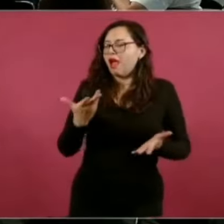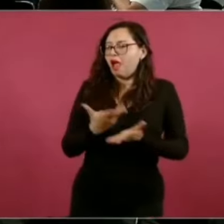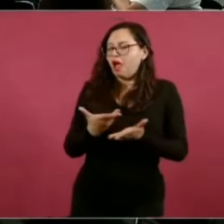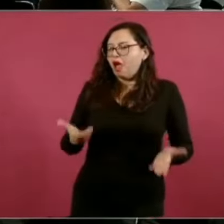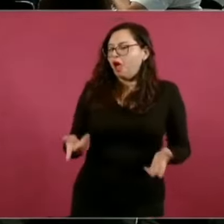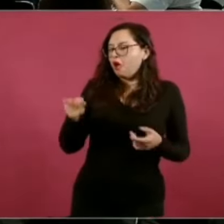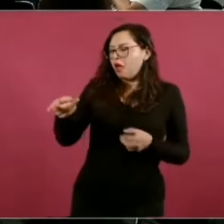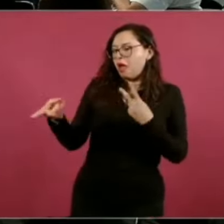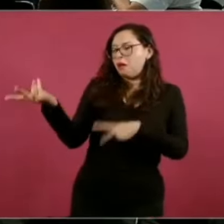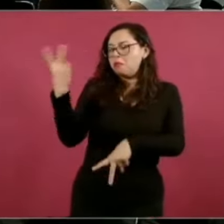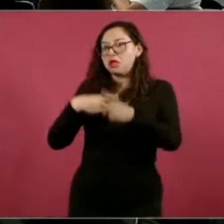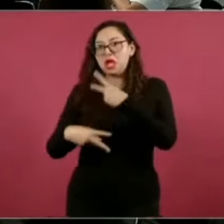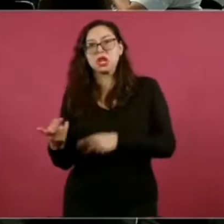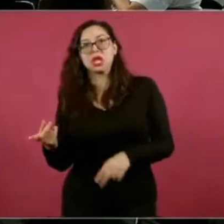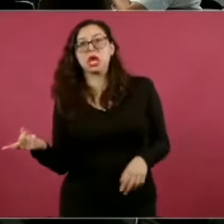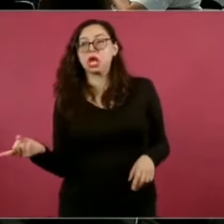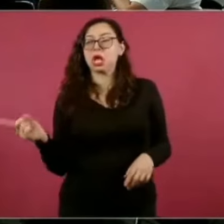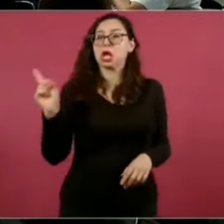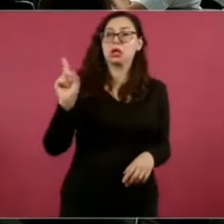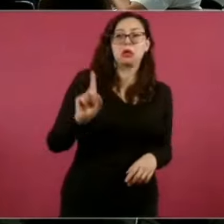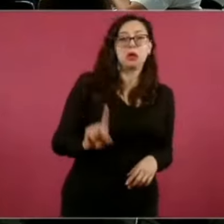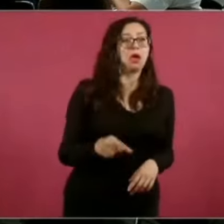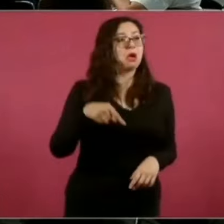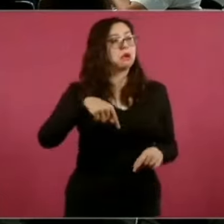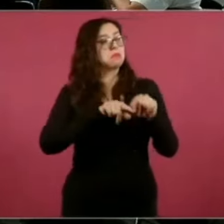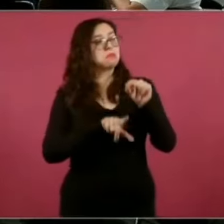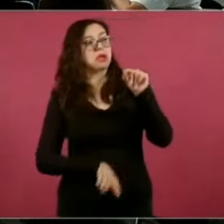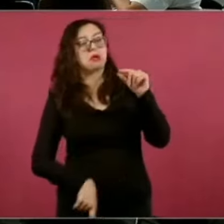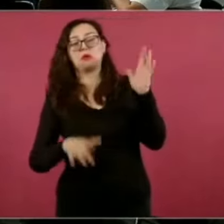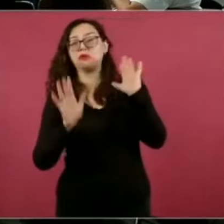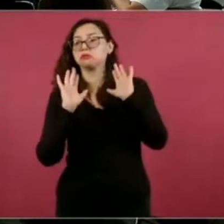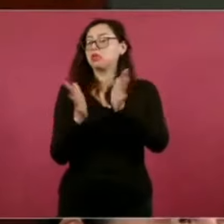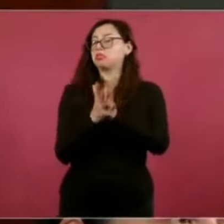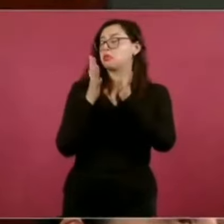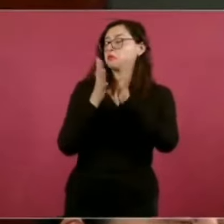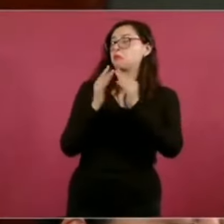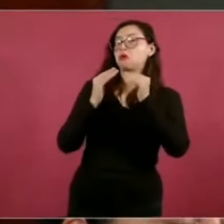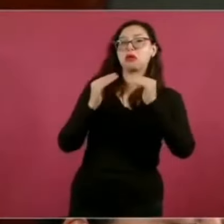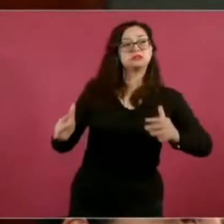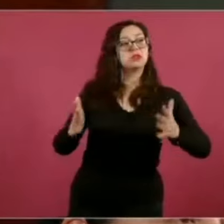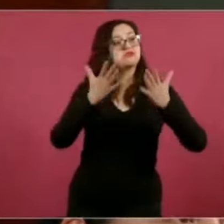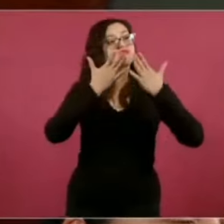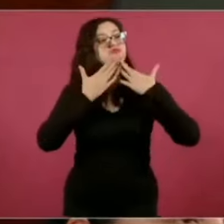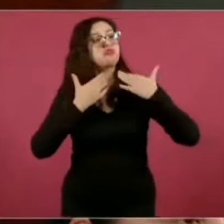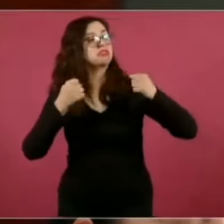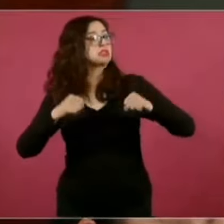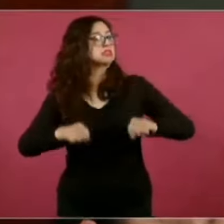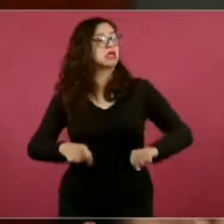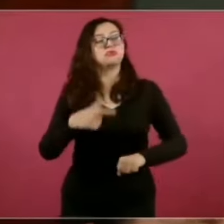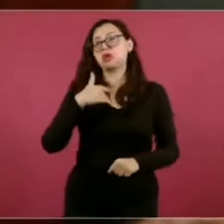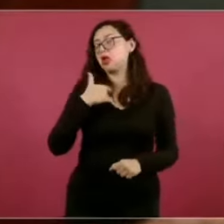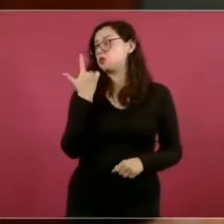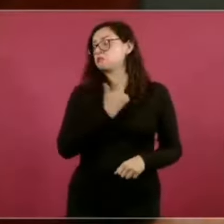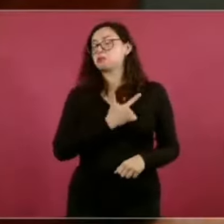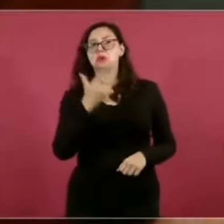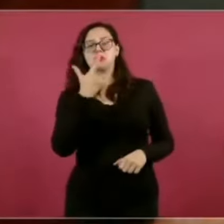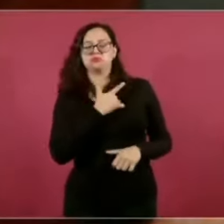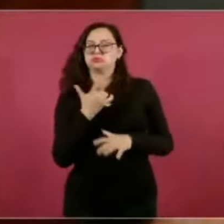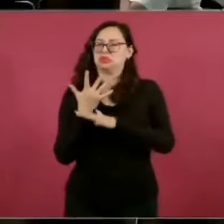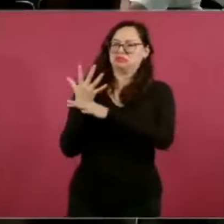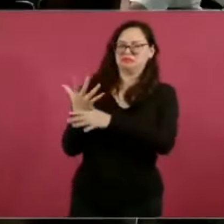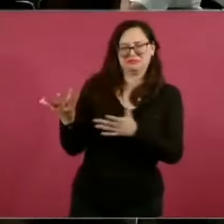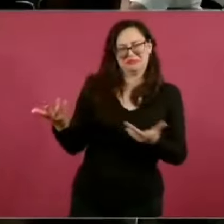estamos entrando a una dictadura y que esto ya no es democracia, y que a él no le convence y no le gusta lo que está pasando en México,